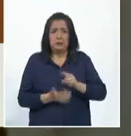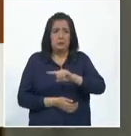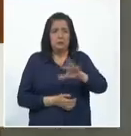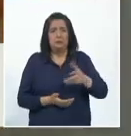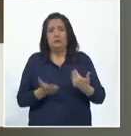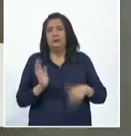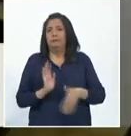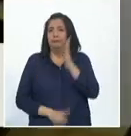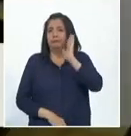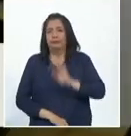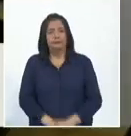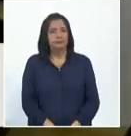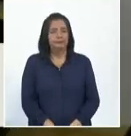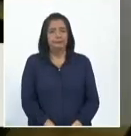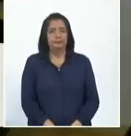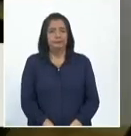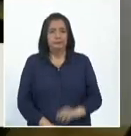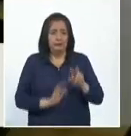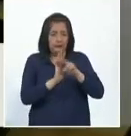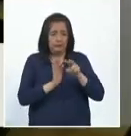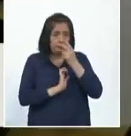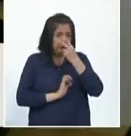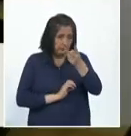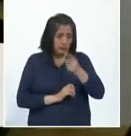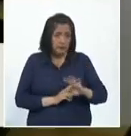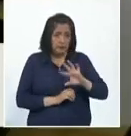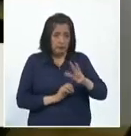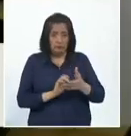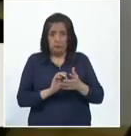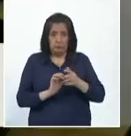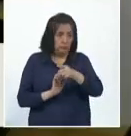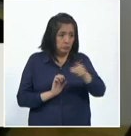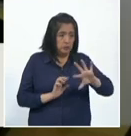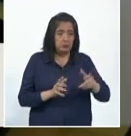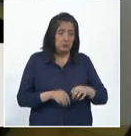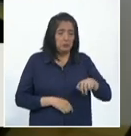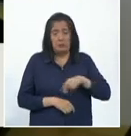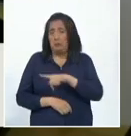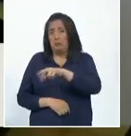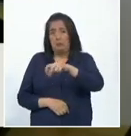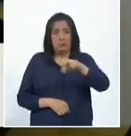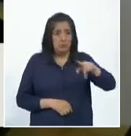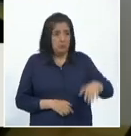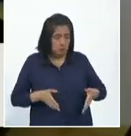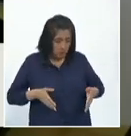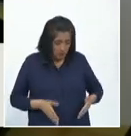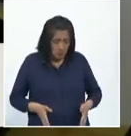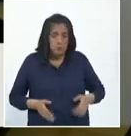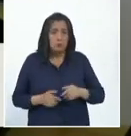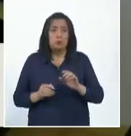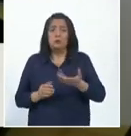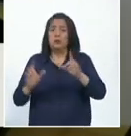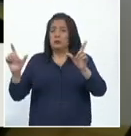ya habían huido. En el video se ve cómo estos ladrones se pasean por el lugar. Uno de ellos, de short color coral, empieza a